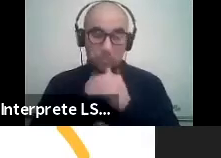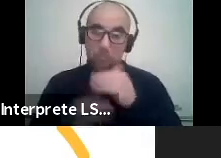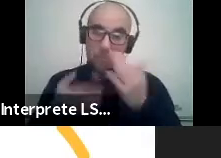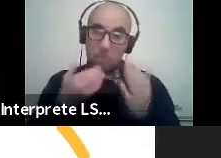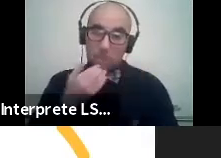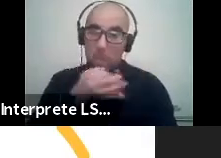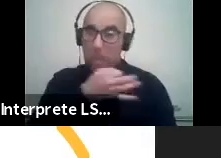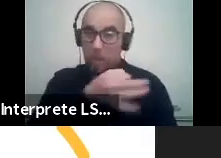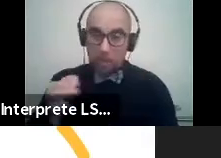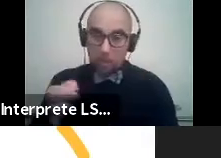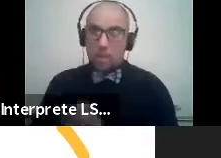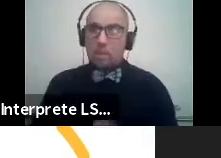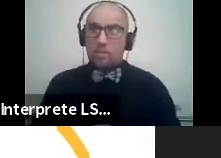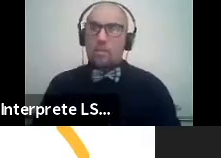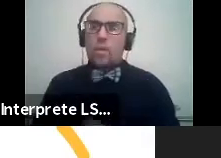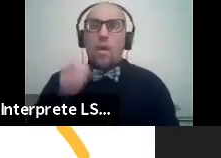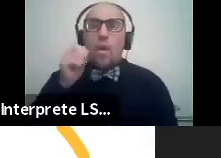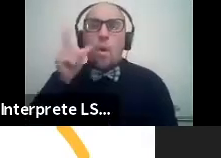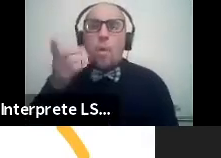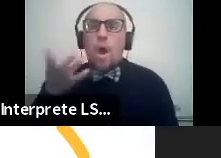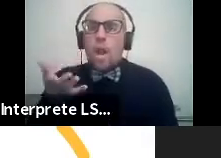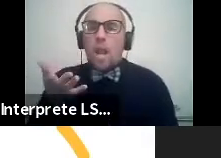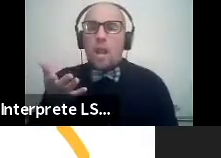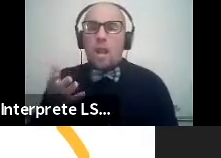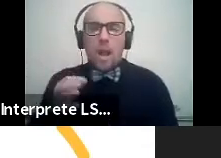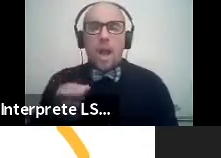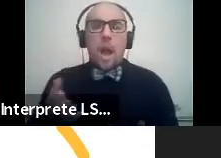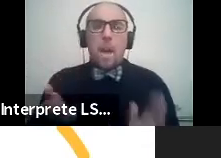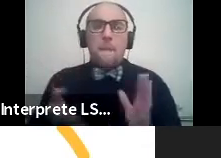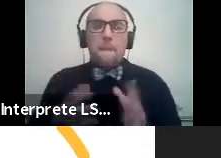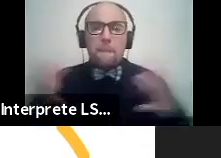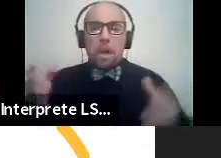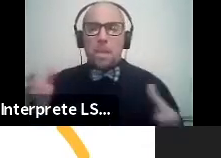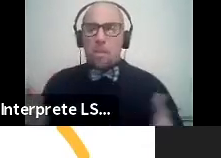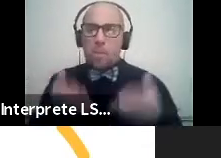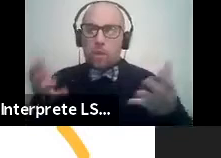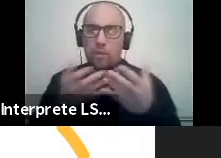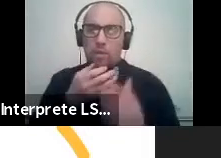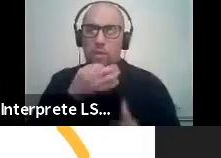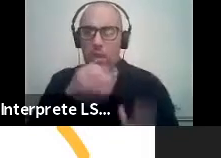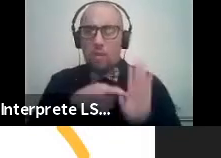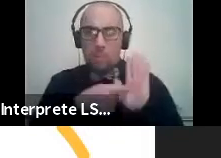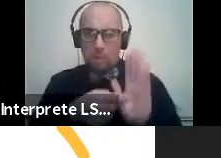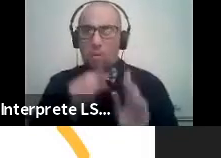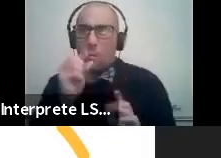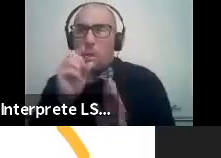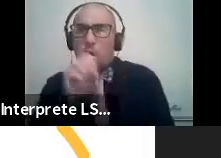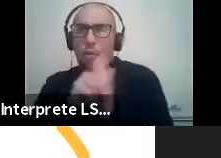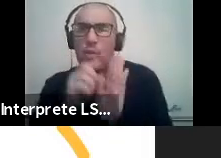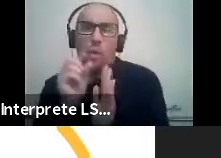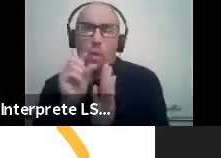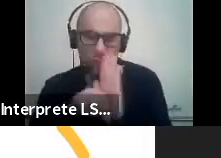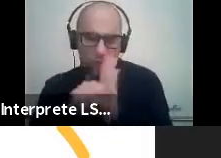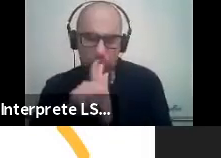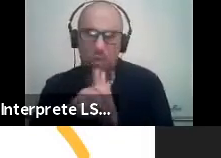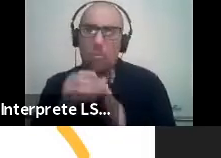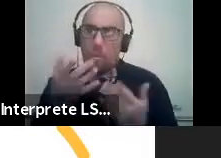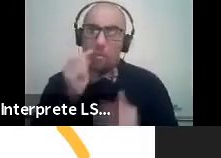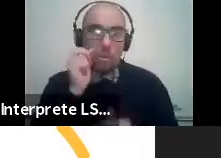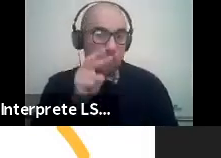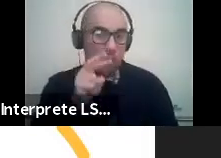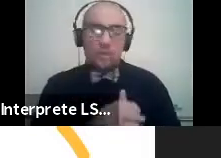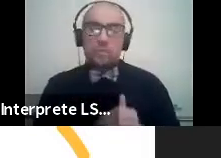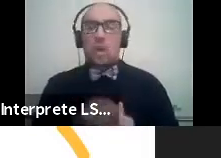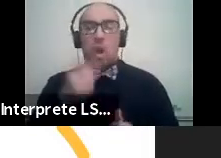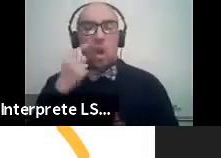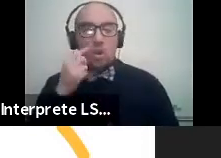Contándoles entonces cuál fue nuestra gran motivación, les vamos a presentar un breve video donde van a poder